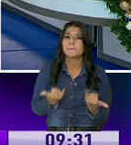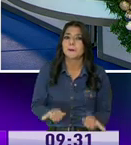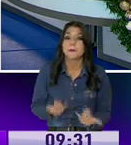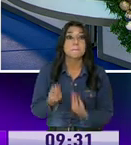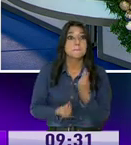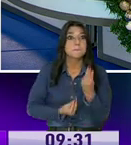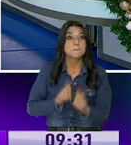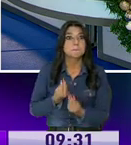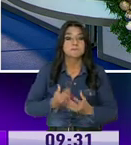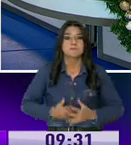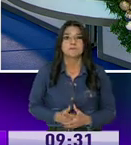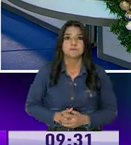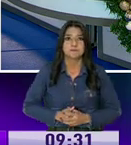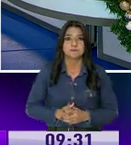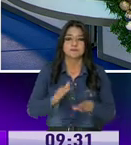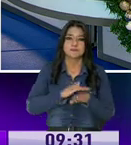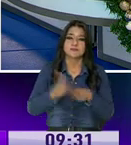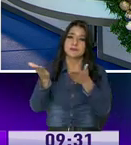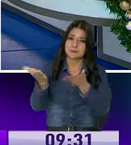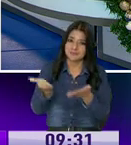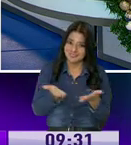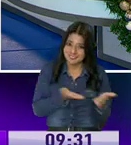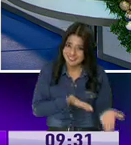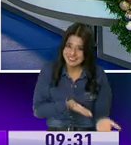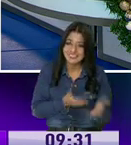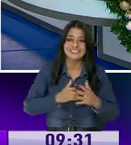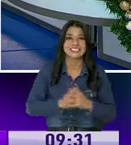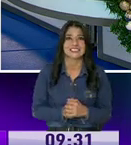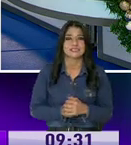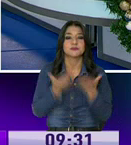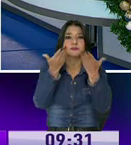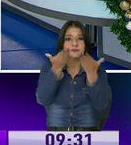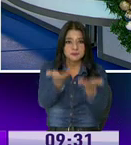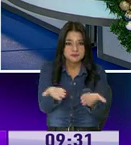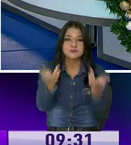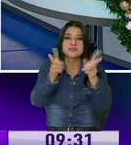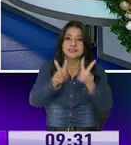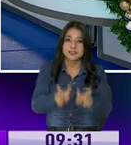hoy. Como siempre, invitadas muy cordialmente. Ustedes, por favor,